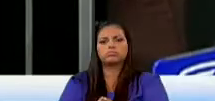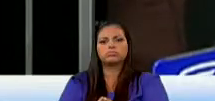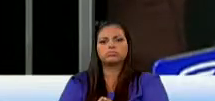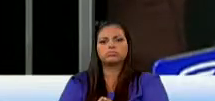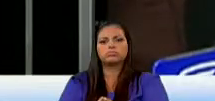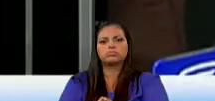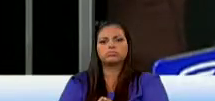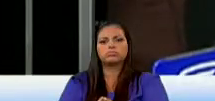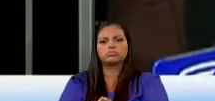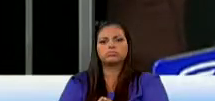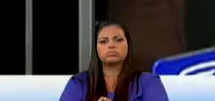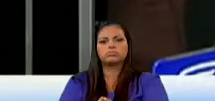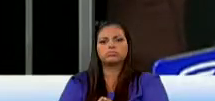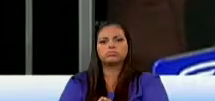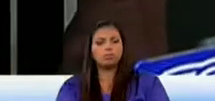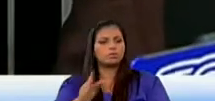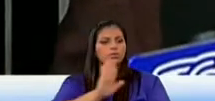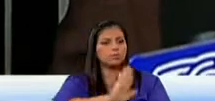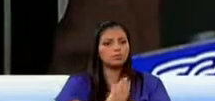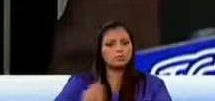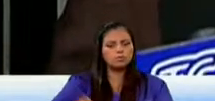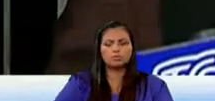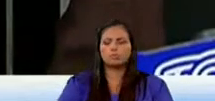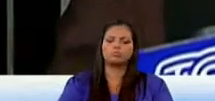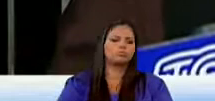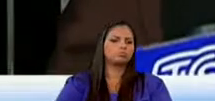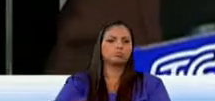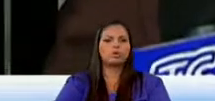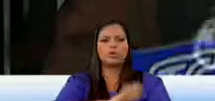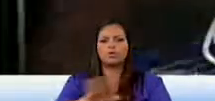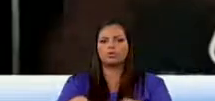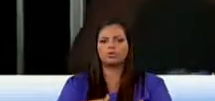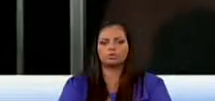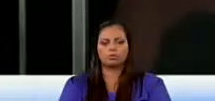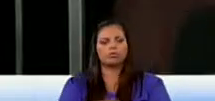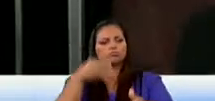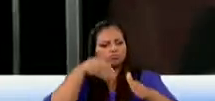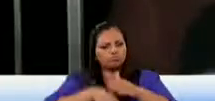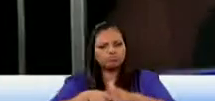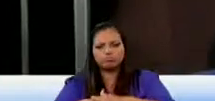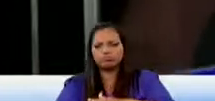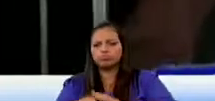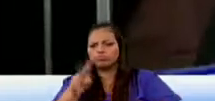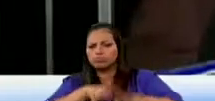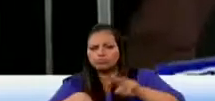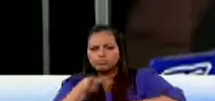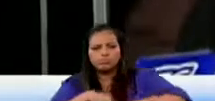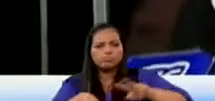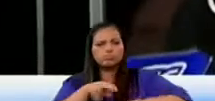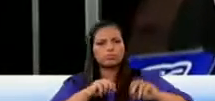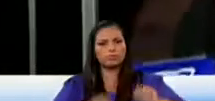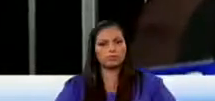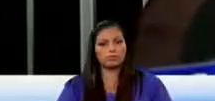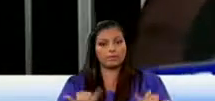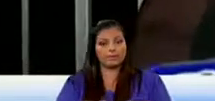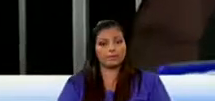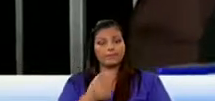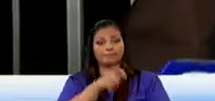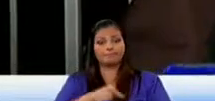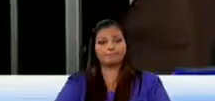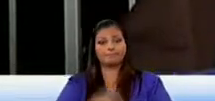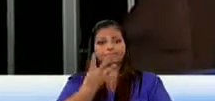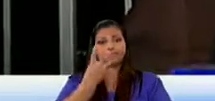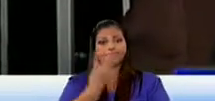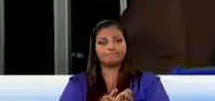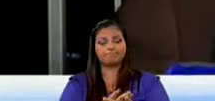y obviamente tanto de vehículos como de bienes inmuebles. En el momento hay 4 personas que se encuentran detenidas, pero obviamente